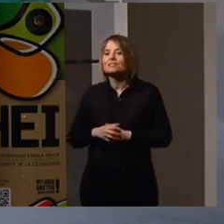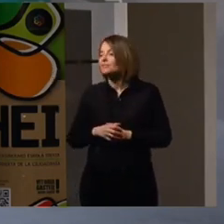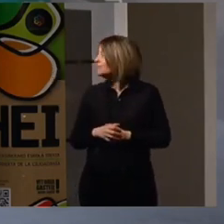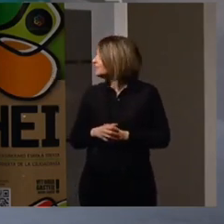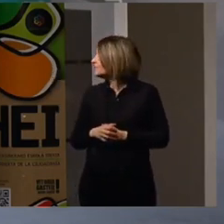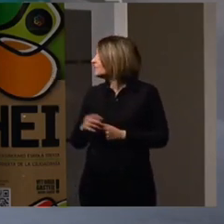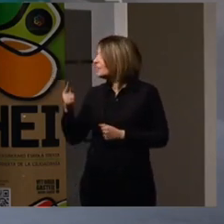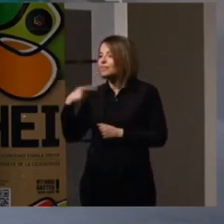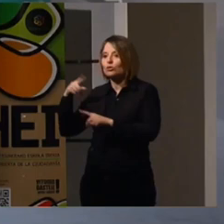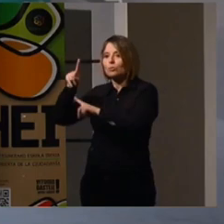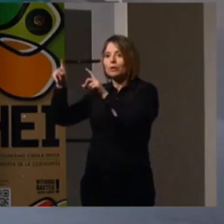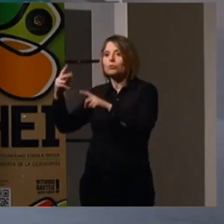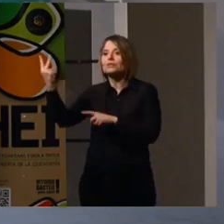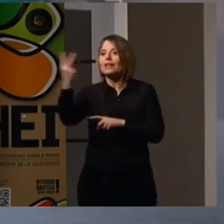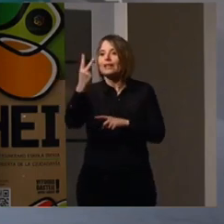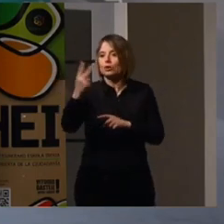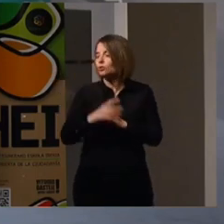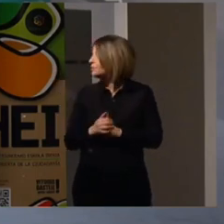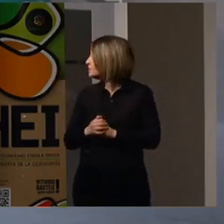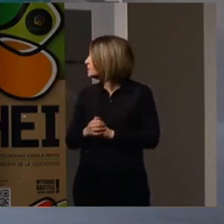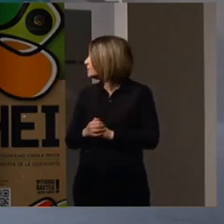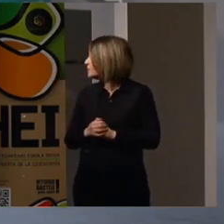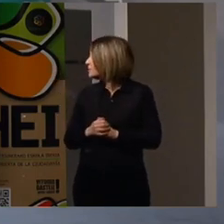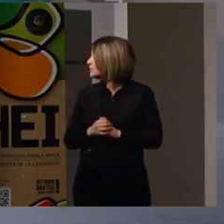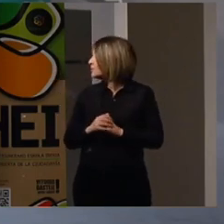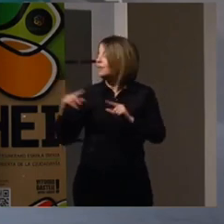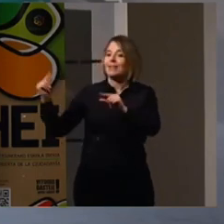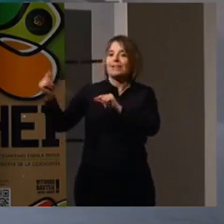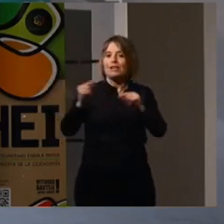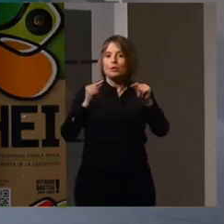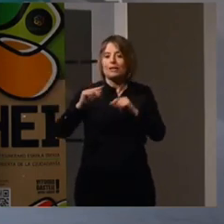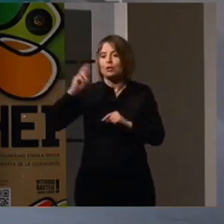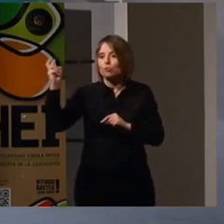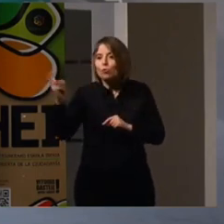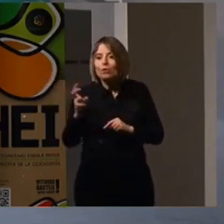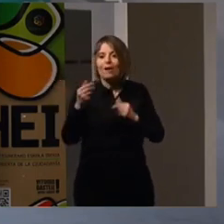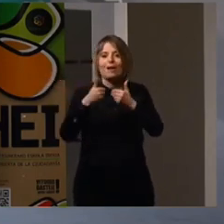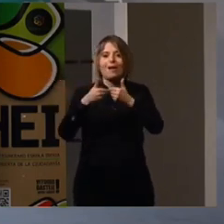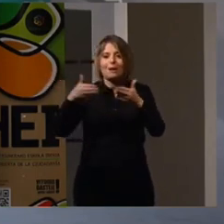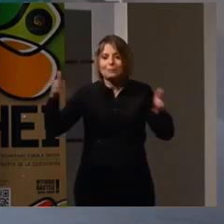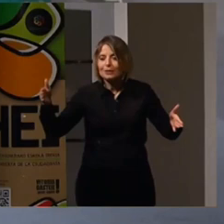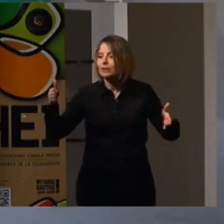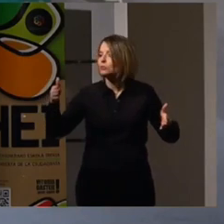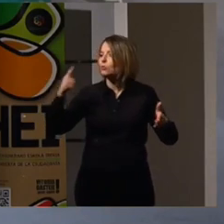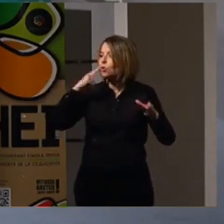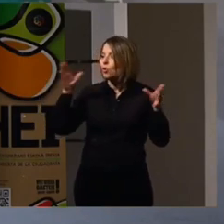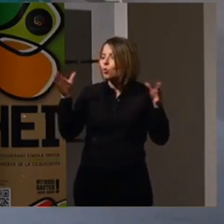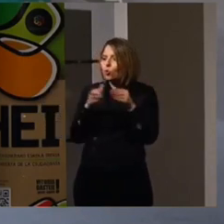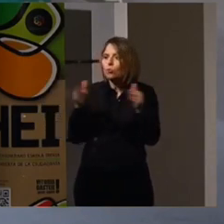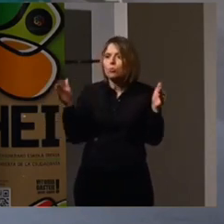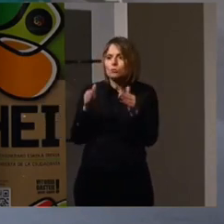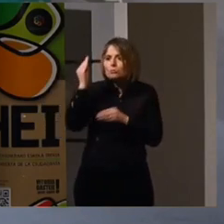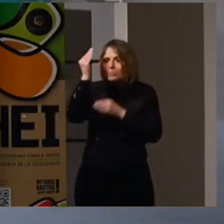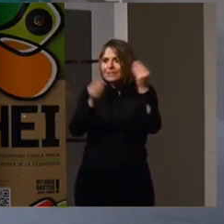Venga, hago esta yo y vamos con esas dos, muy rápidamente. Para que sea un debate plural, abierto, para que no se genere en los grupos de,